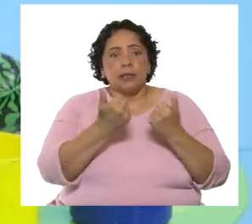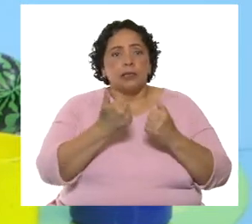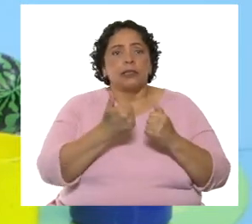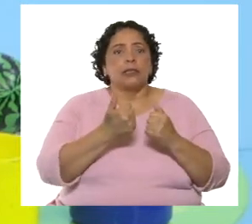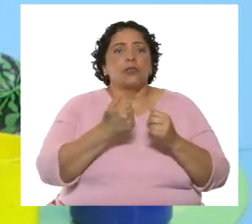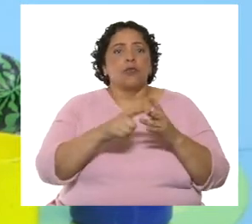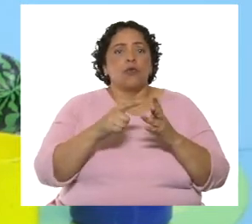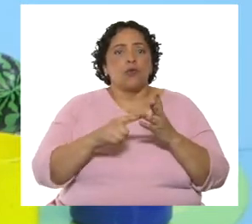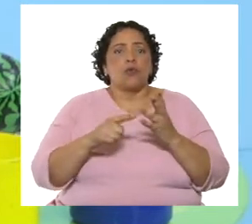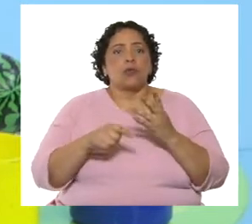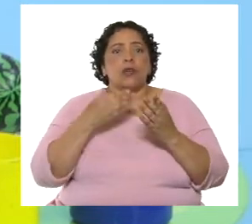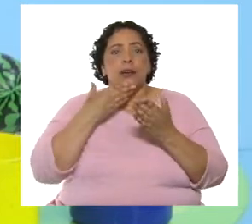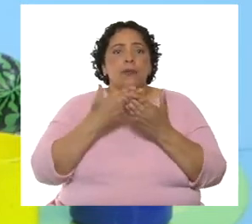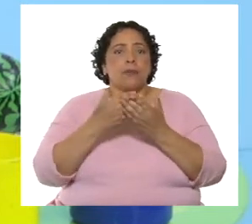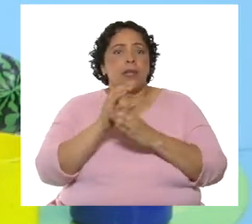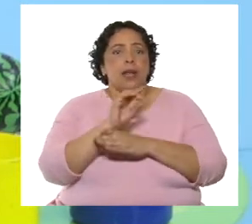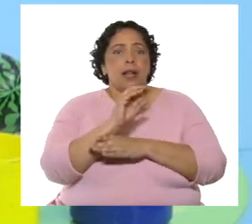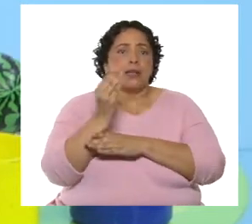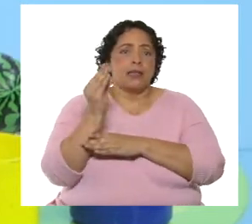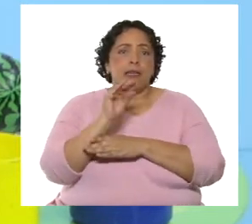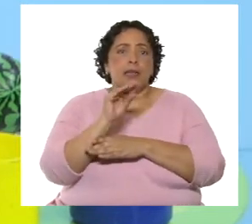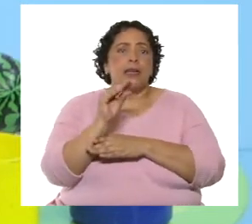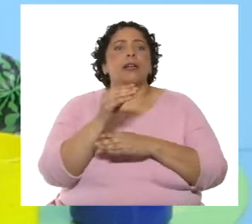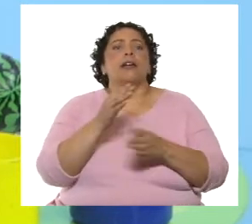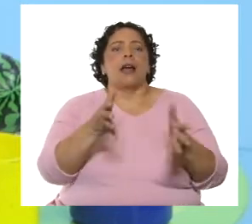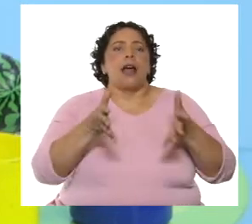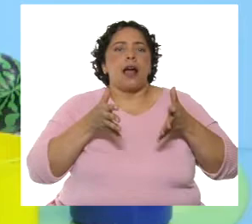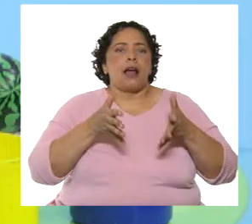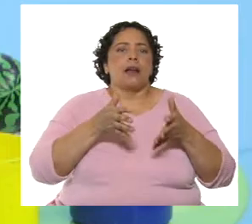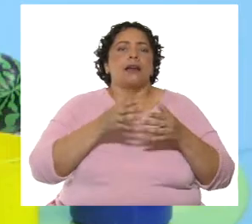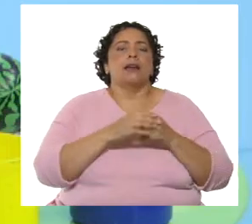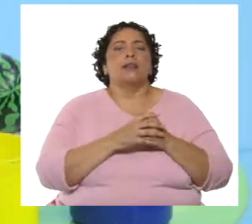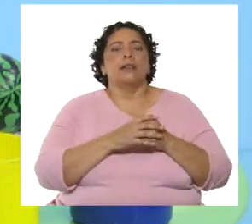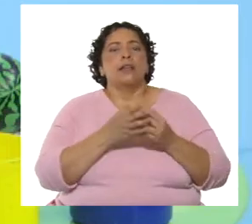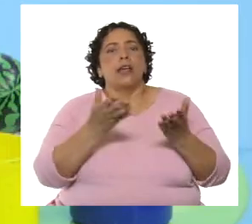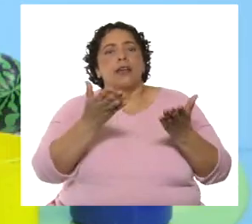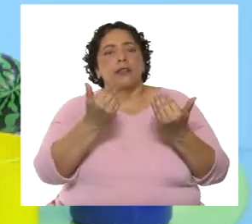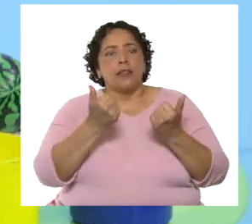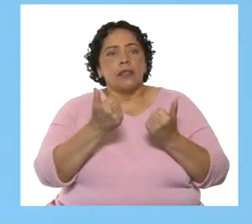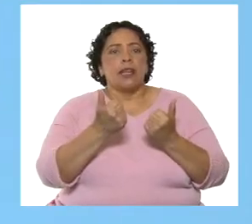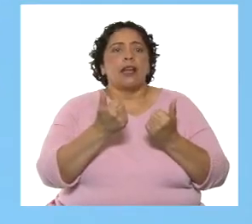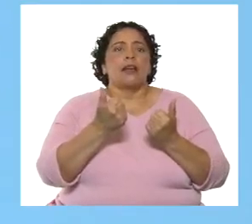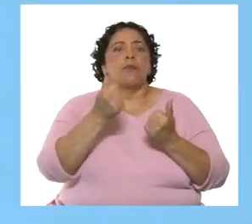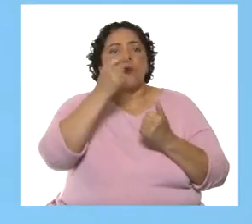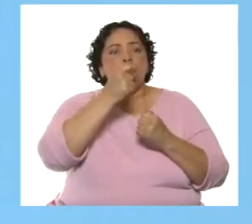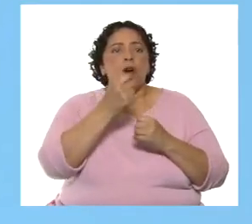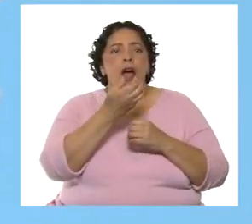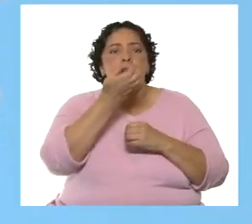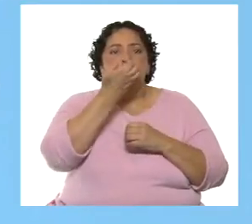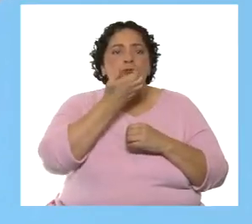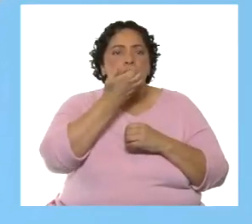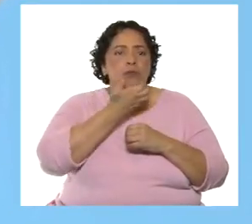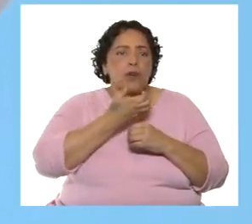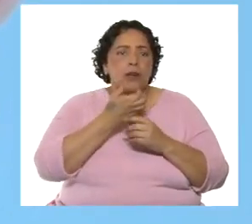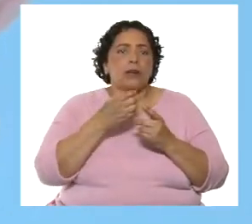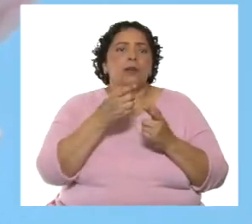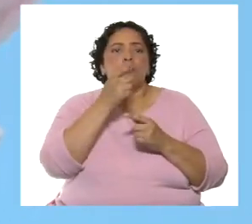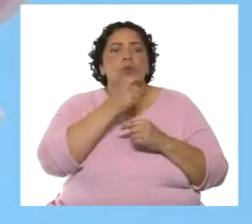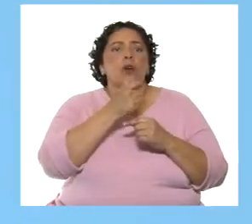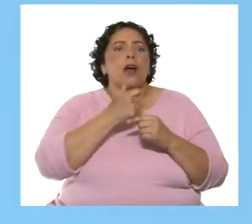al que traiga más elementos que le pida el títere es el ganador. Tráeme una fruta, entonces los niños van a